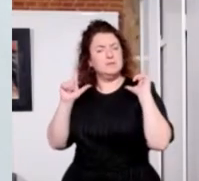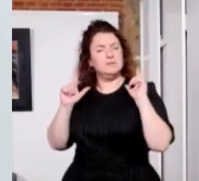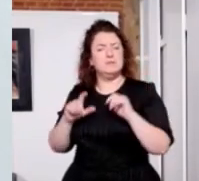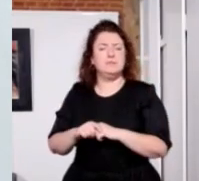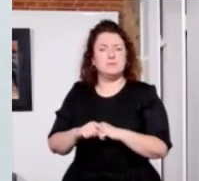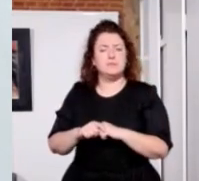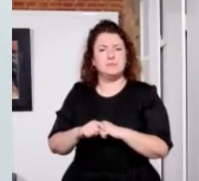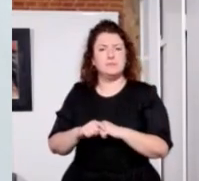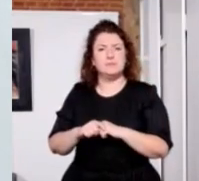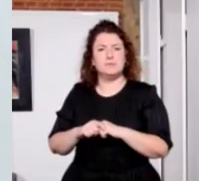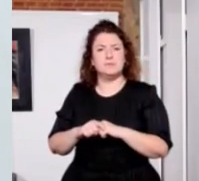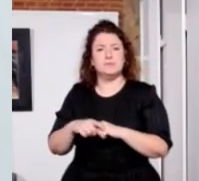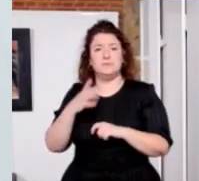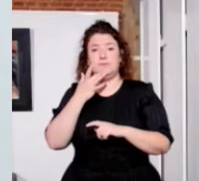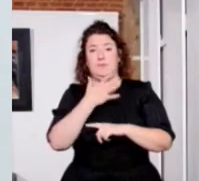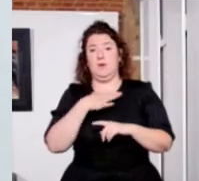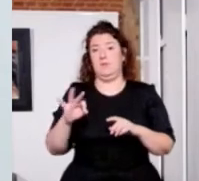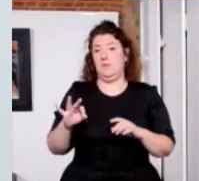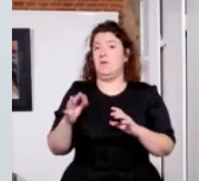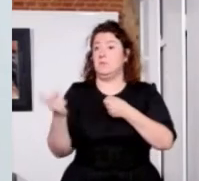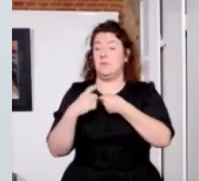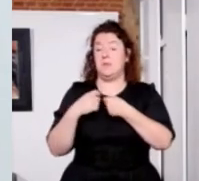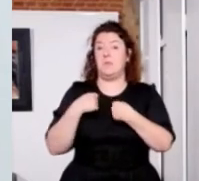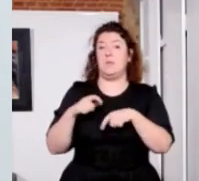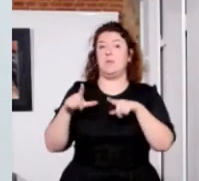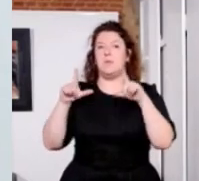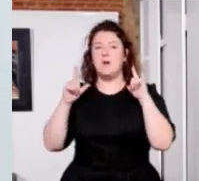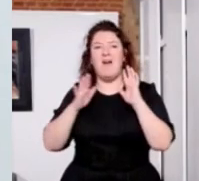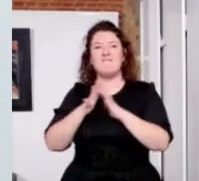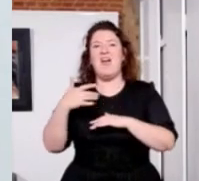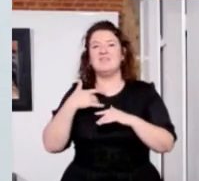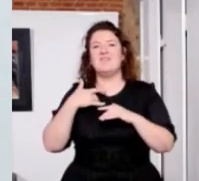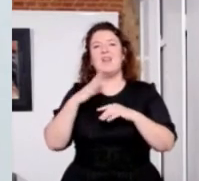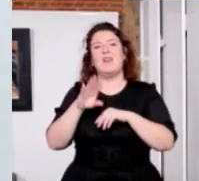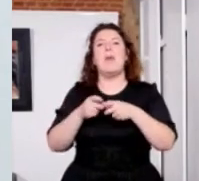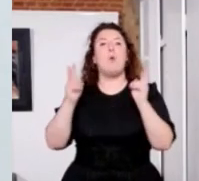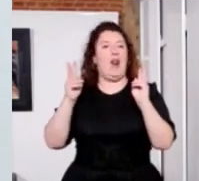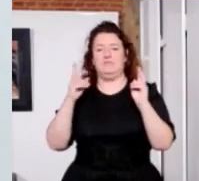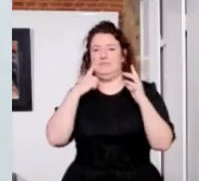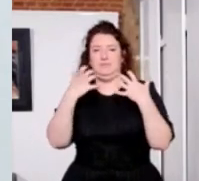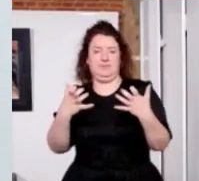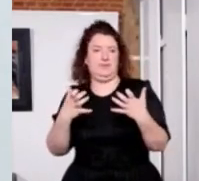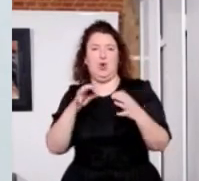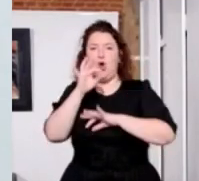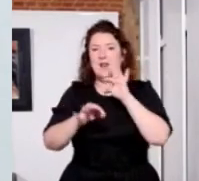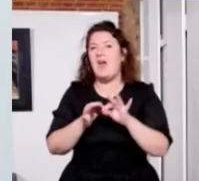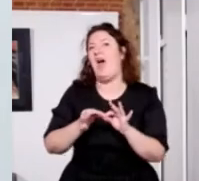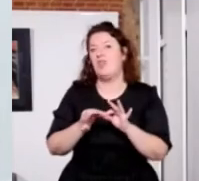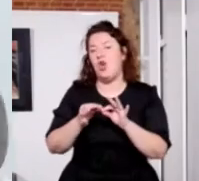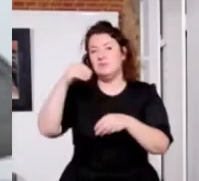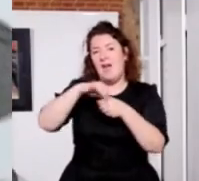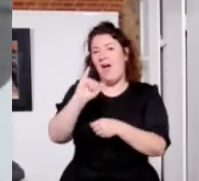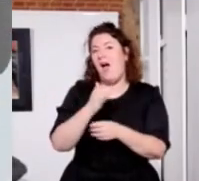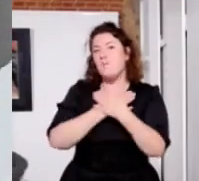en el liderazgo de las organizaciones, pues evidentemente se democratiza mucho más una organización cuando se abre